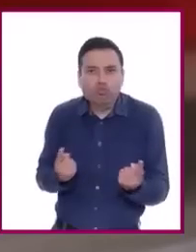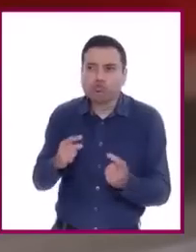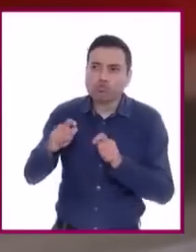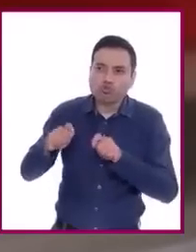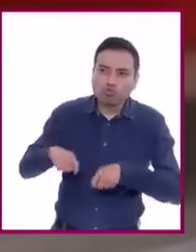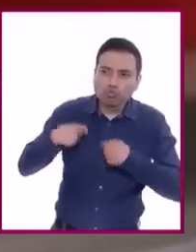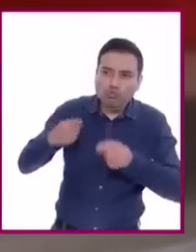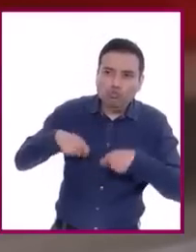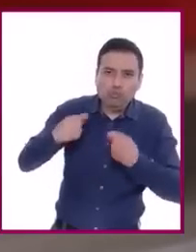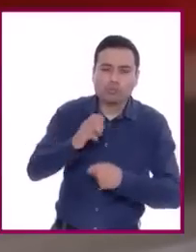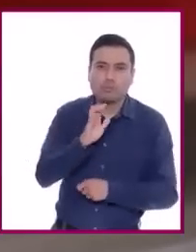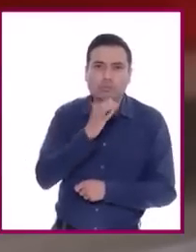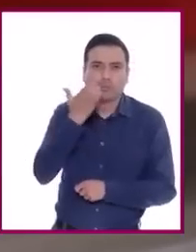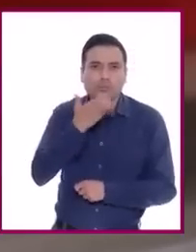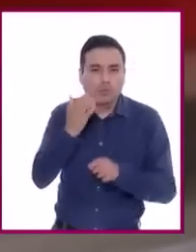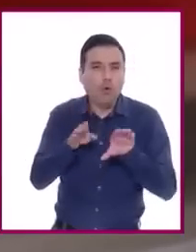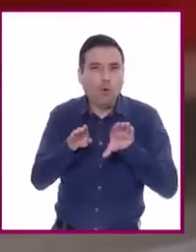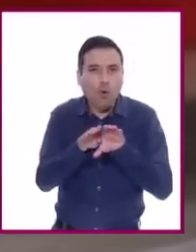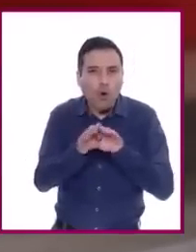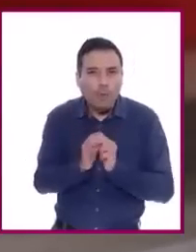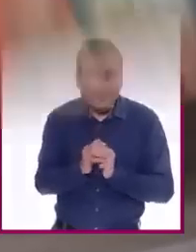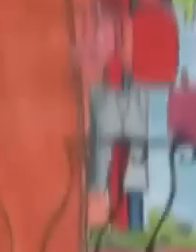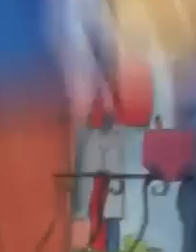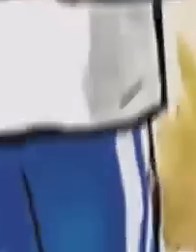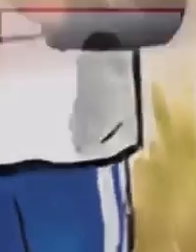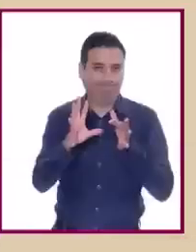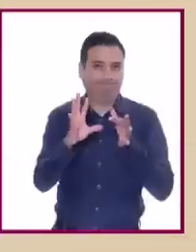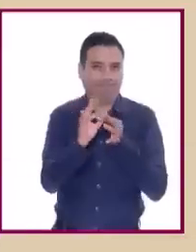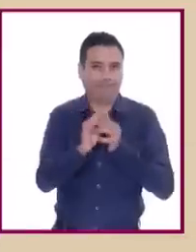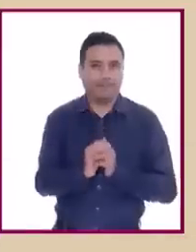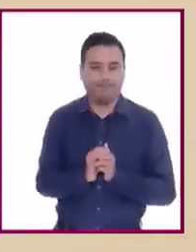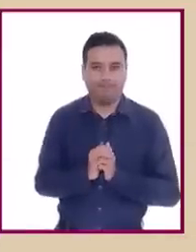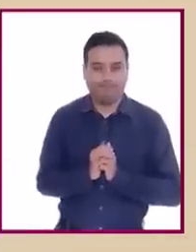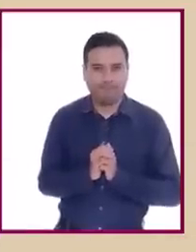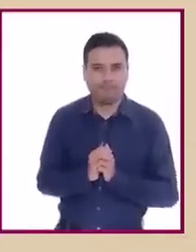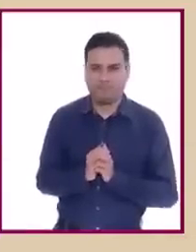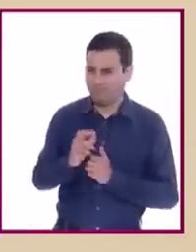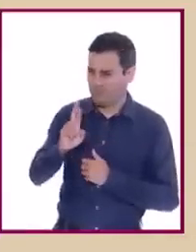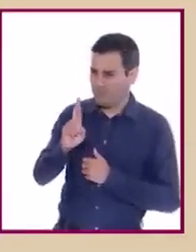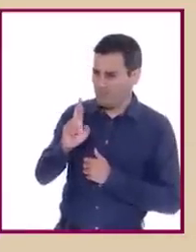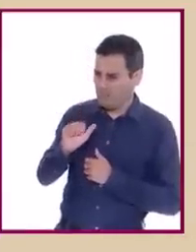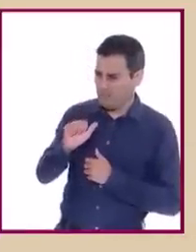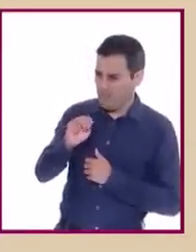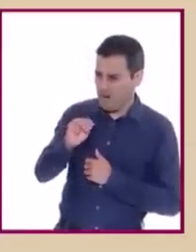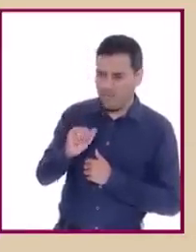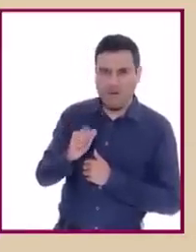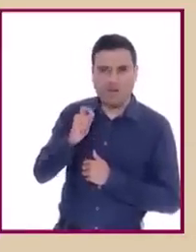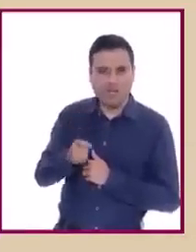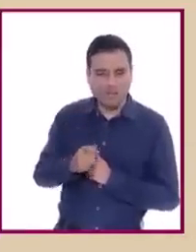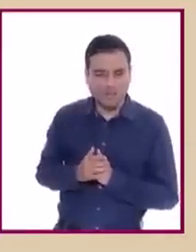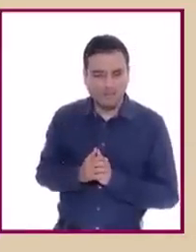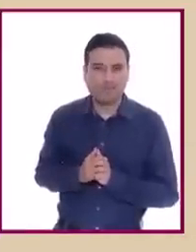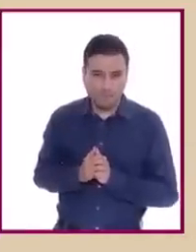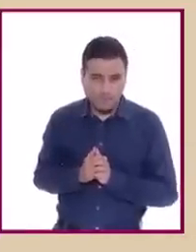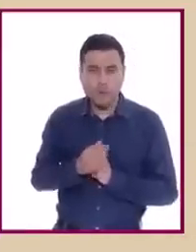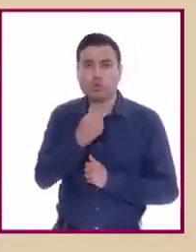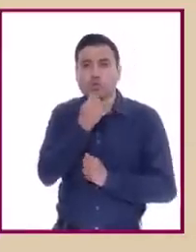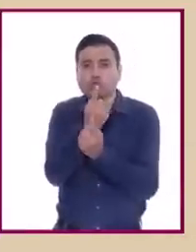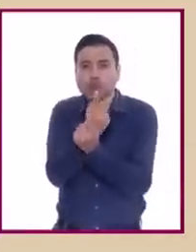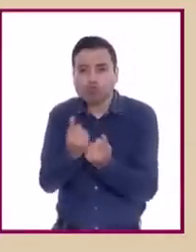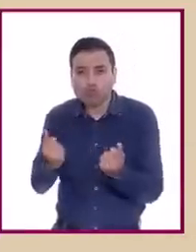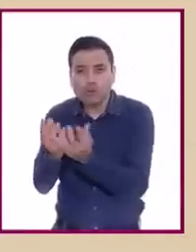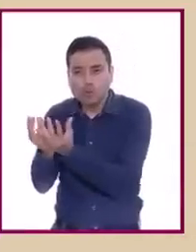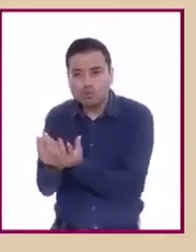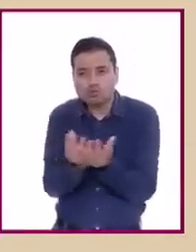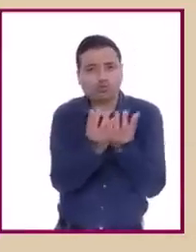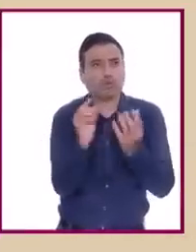y básicamente la tradición consiste en los niños cortan una rama van al monte más cercano